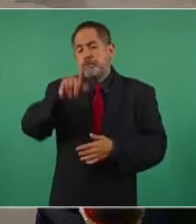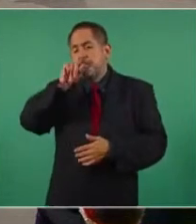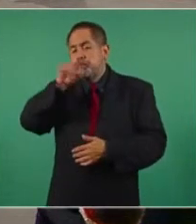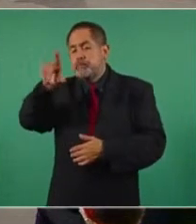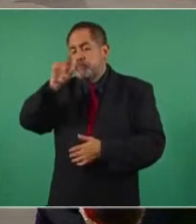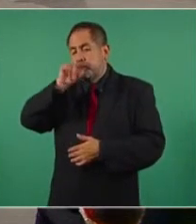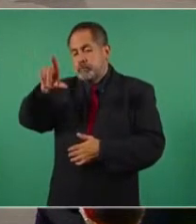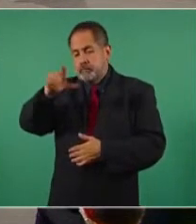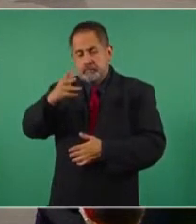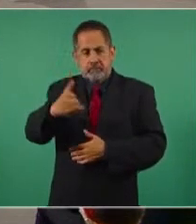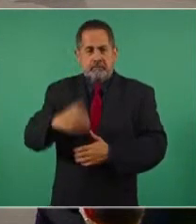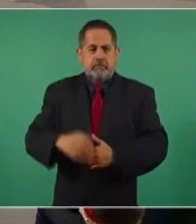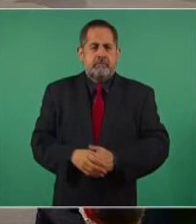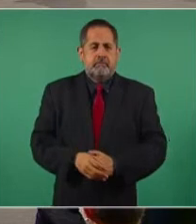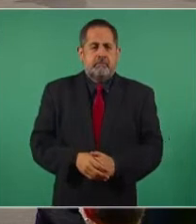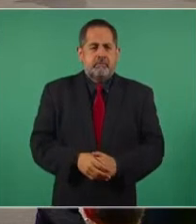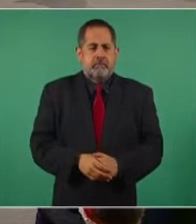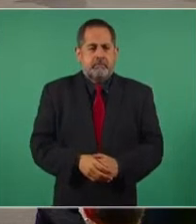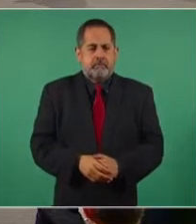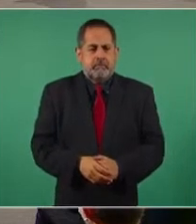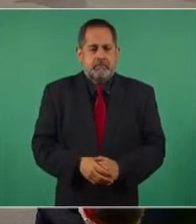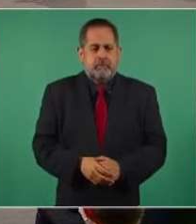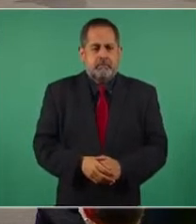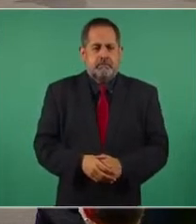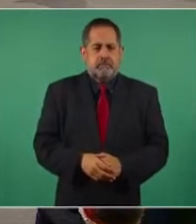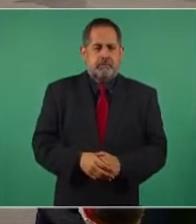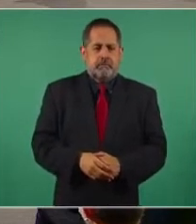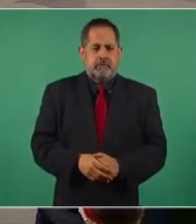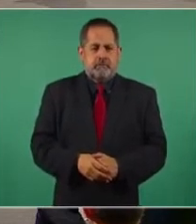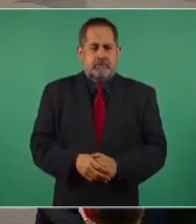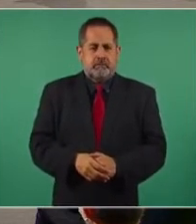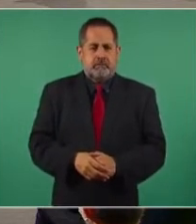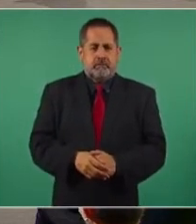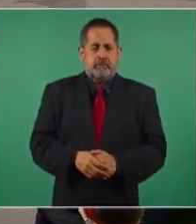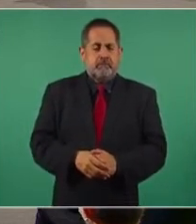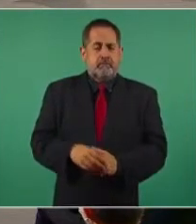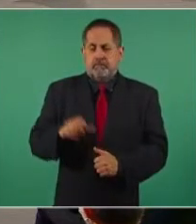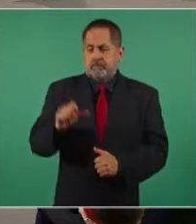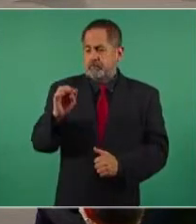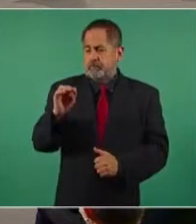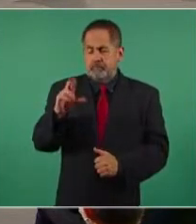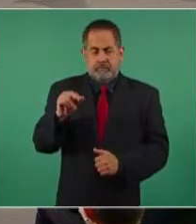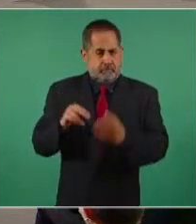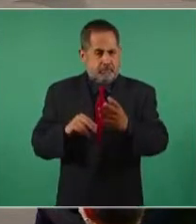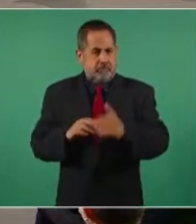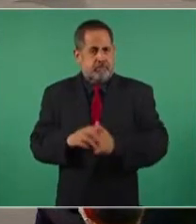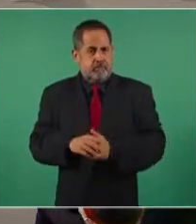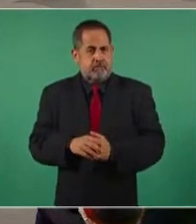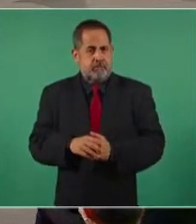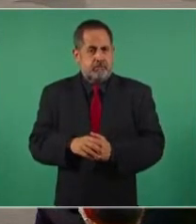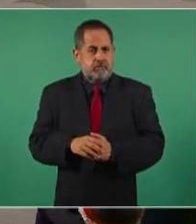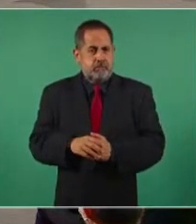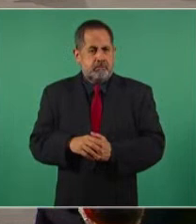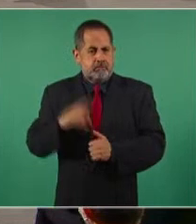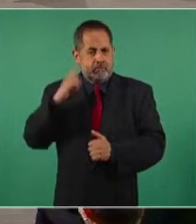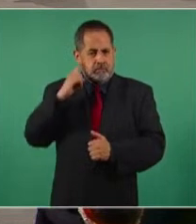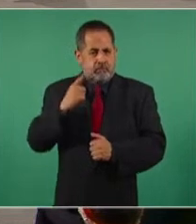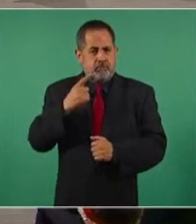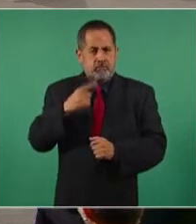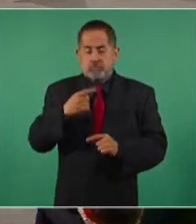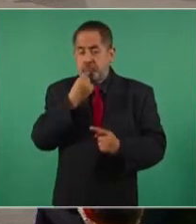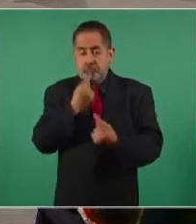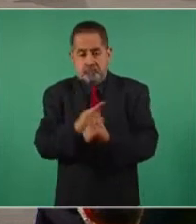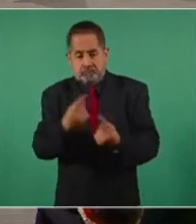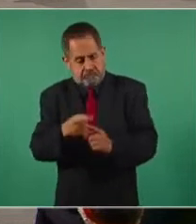para poder a tender enrique alfaro y con ello poner a los niños al centro